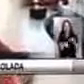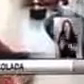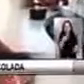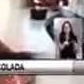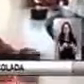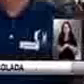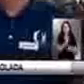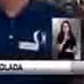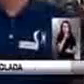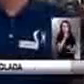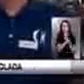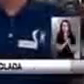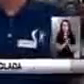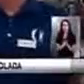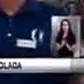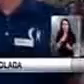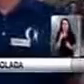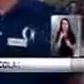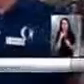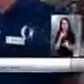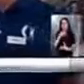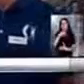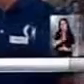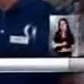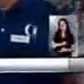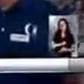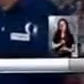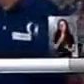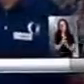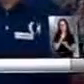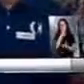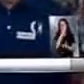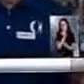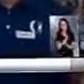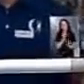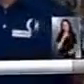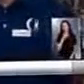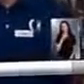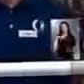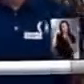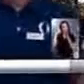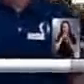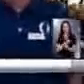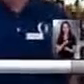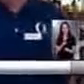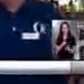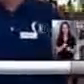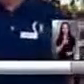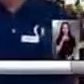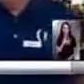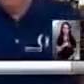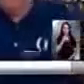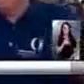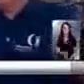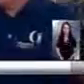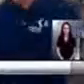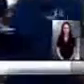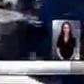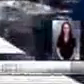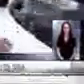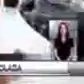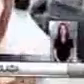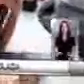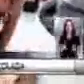secreto? Nuestra receta, pues tiene un secreto. Bueno, no se lo puedo decir ahora mismo en cámara, pero después de cámara, como un poquito se lo diré. Ah, muy bien, porque